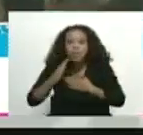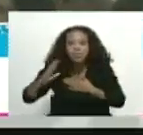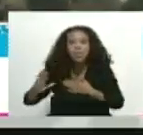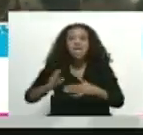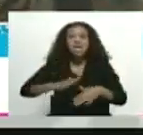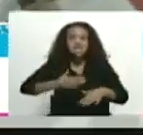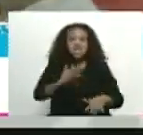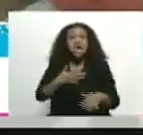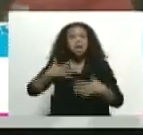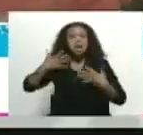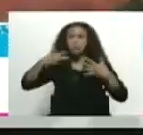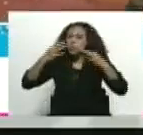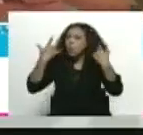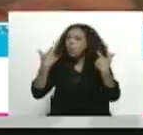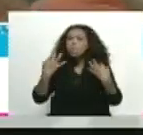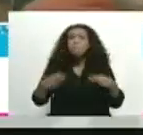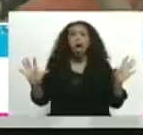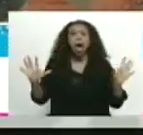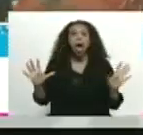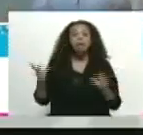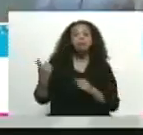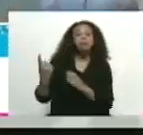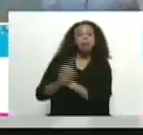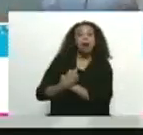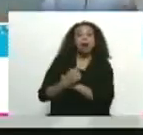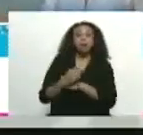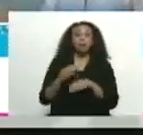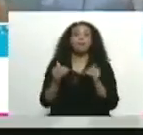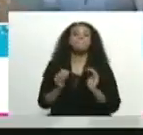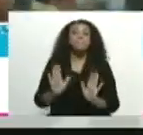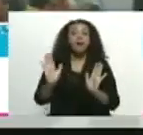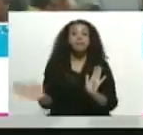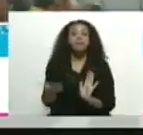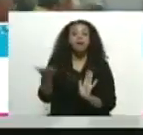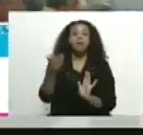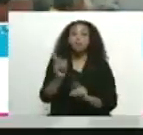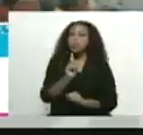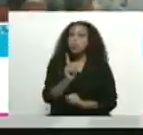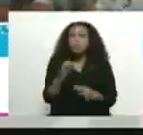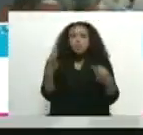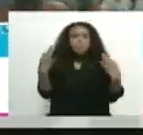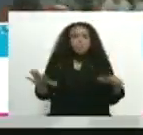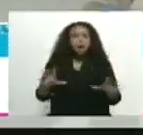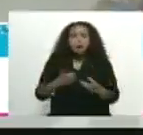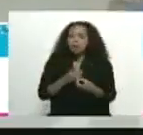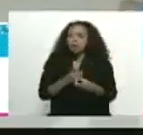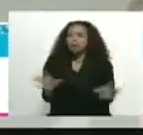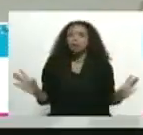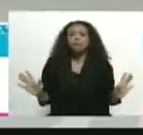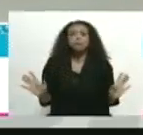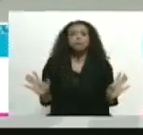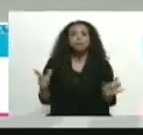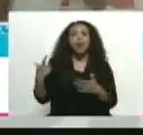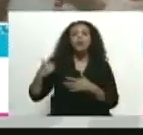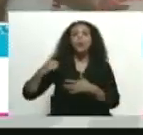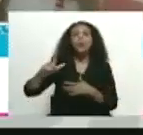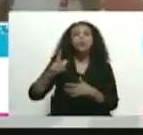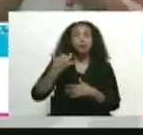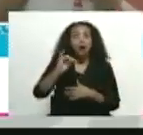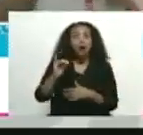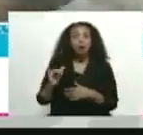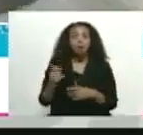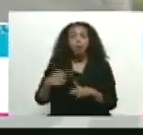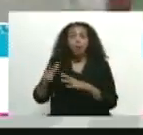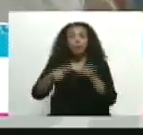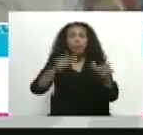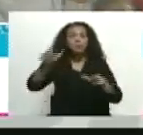que quiso salir sin ningún puje, sin ningún alguien que los tuviera presionando. Sin llevar autobuses. ¿Cuántos autobuses trajeron de